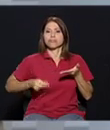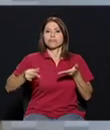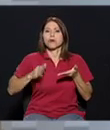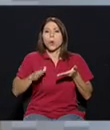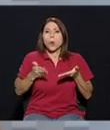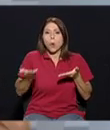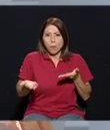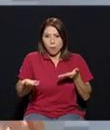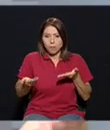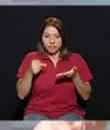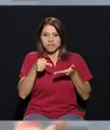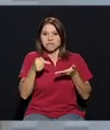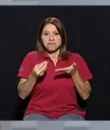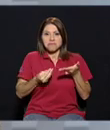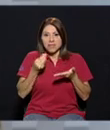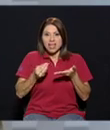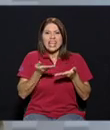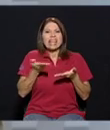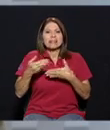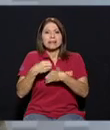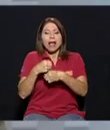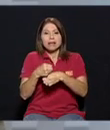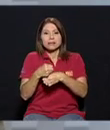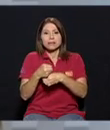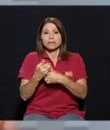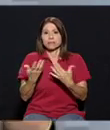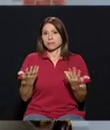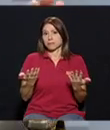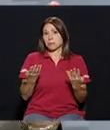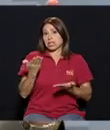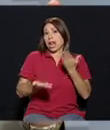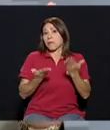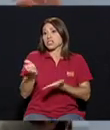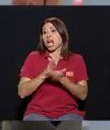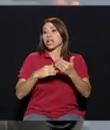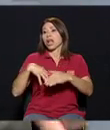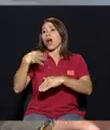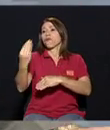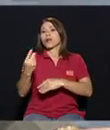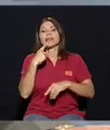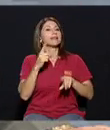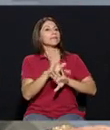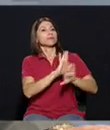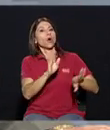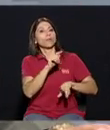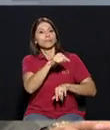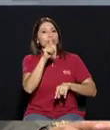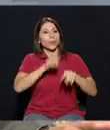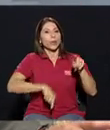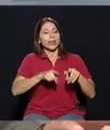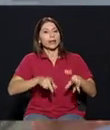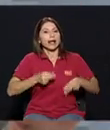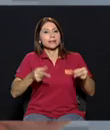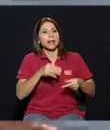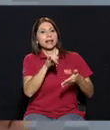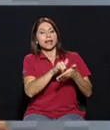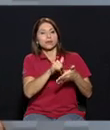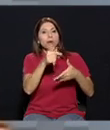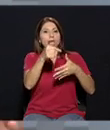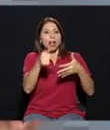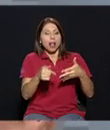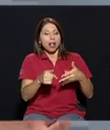Estado, el gobierno, cómo se gastan y en qué se gastan. No vaya a ser que alguien desde afuera nos diga, no, en eso no gasten,